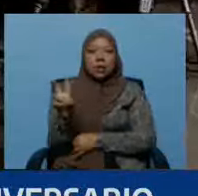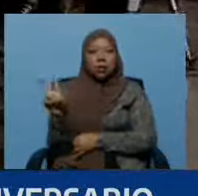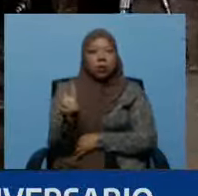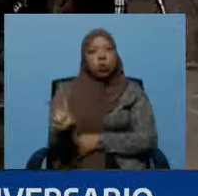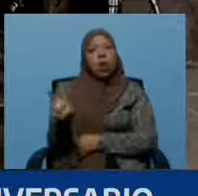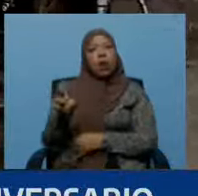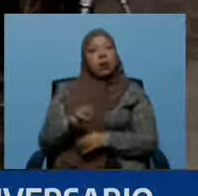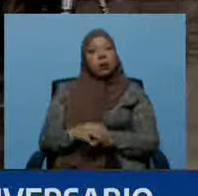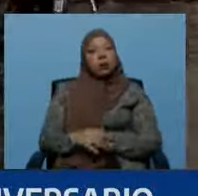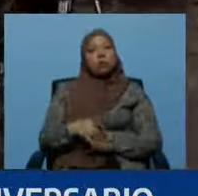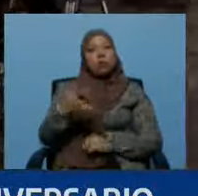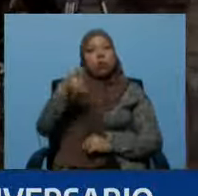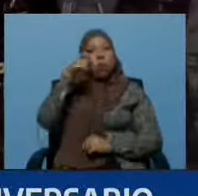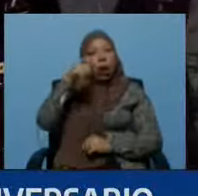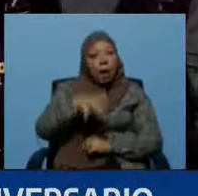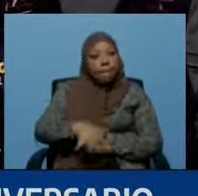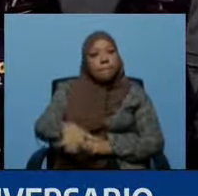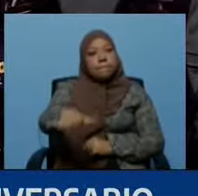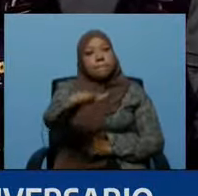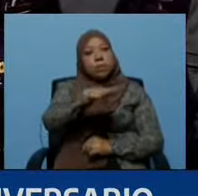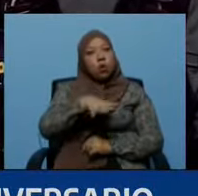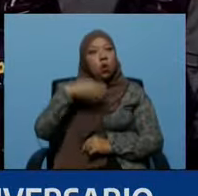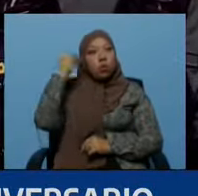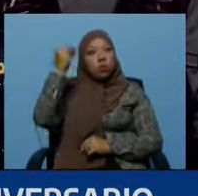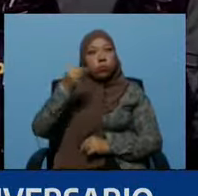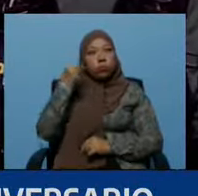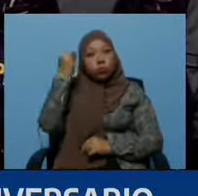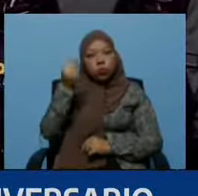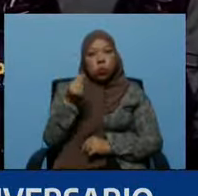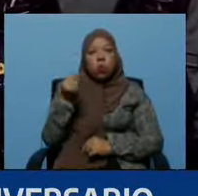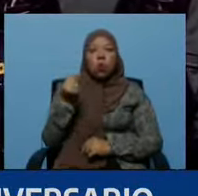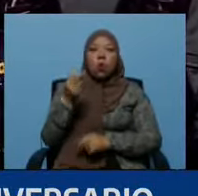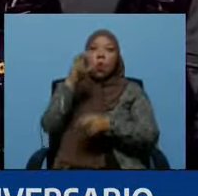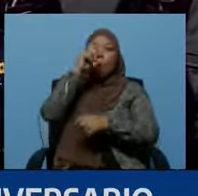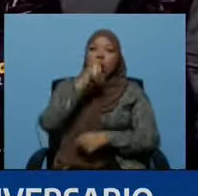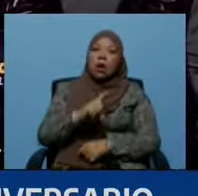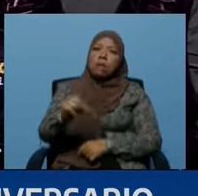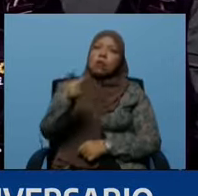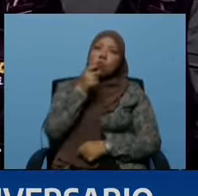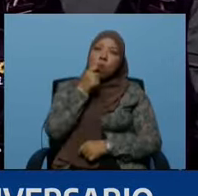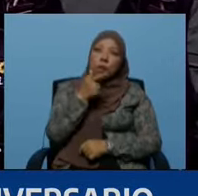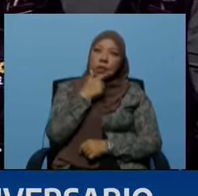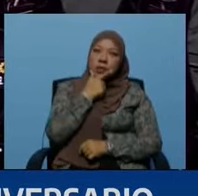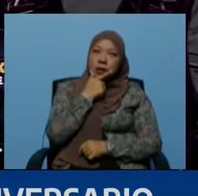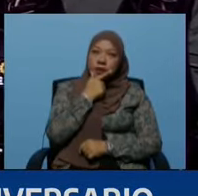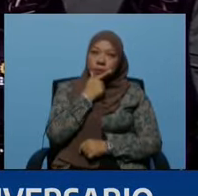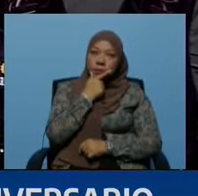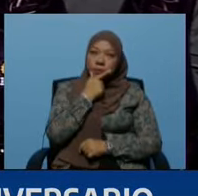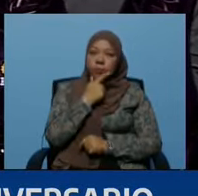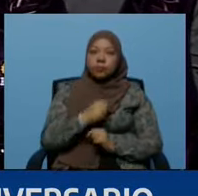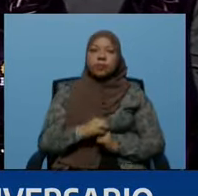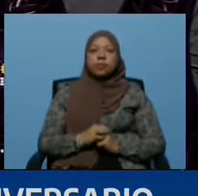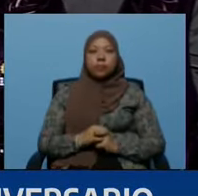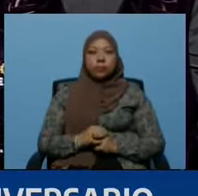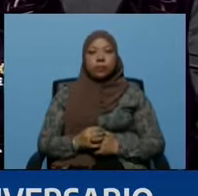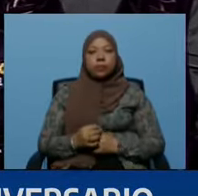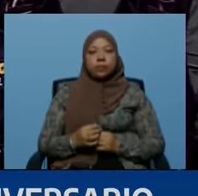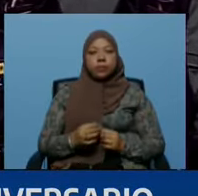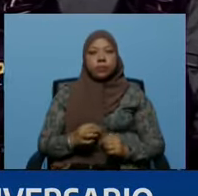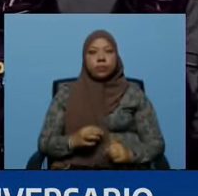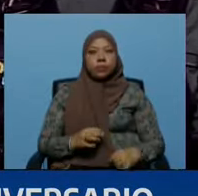país, como pueblo. Así que es un aniversario muy especial y he